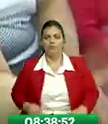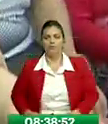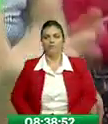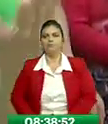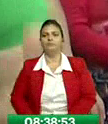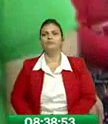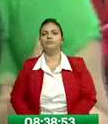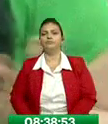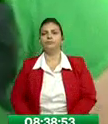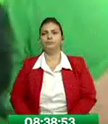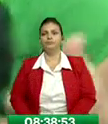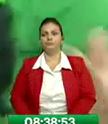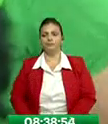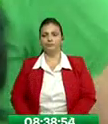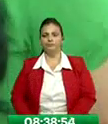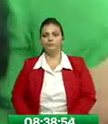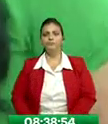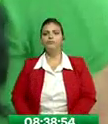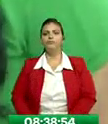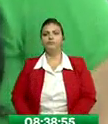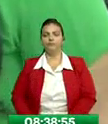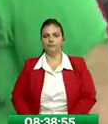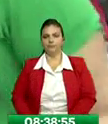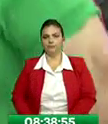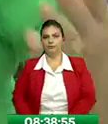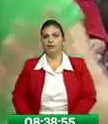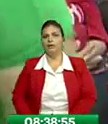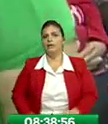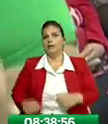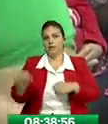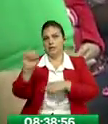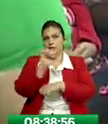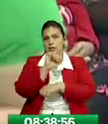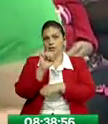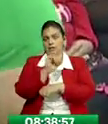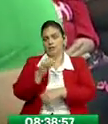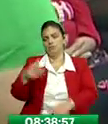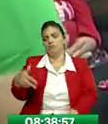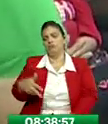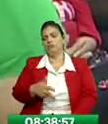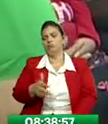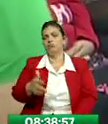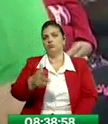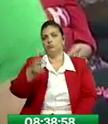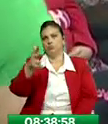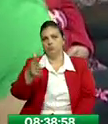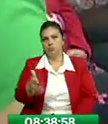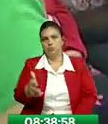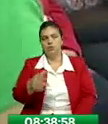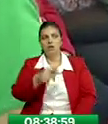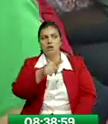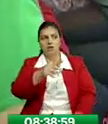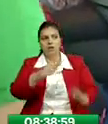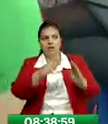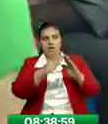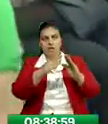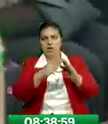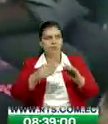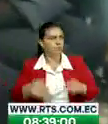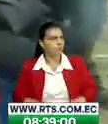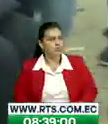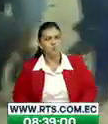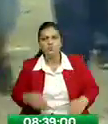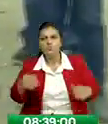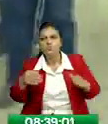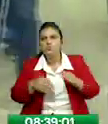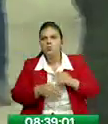un carro como propiamente dueño de su casa. Ajá. A llevarse todo lo que había en esa casa, acá en el Cerro Azul. Le entraron, le hicieron